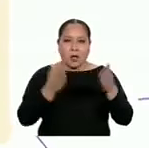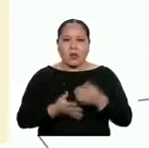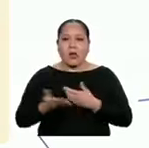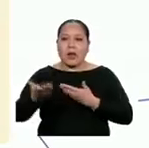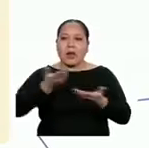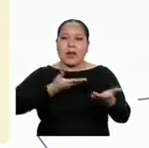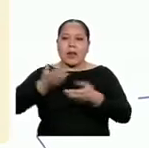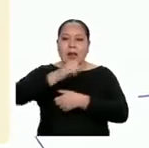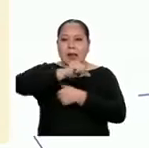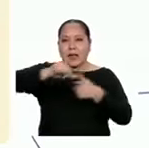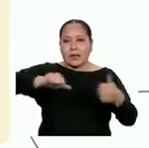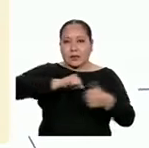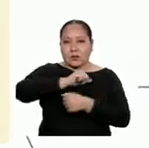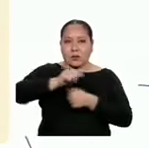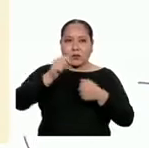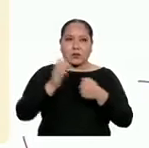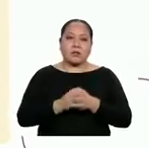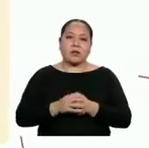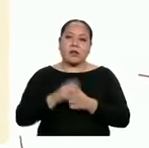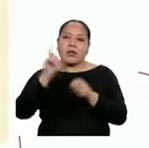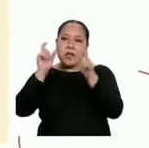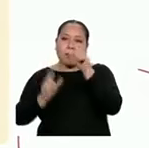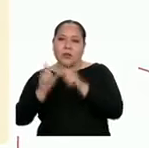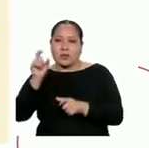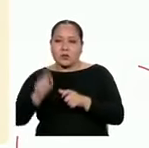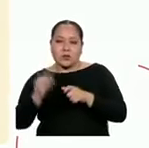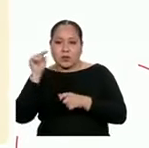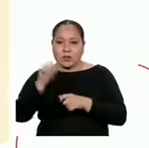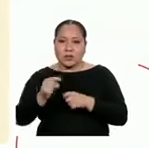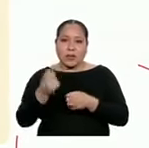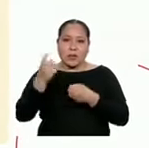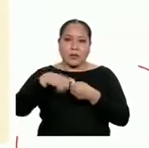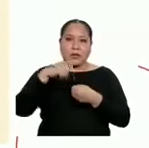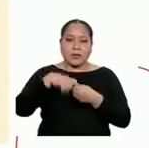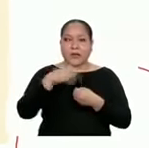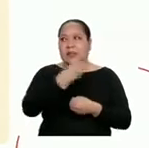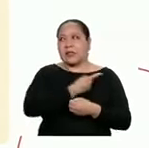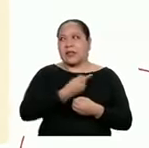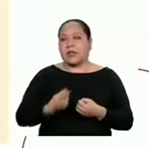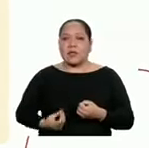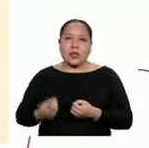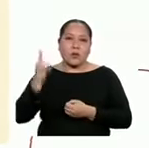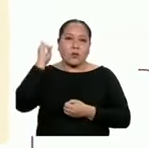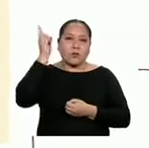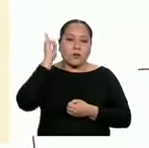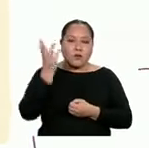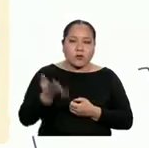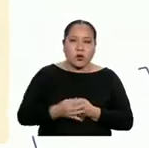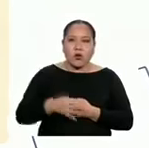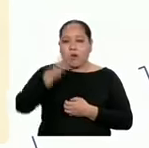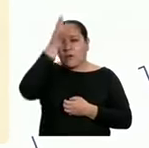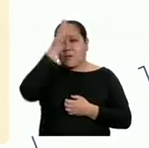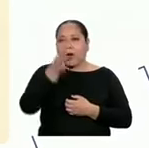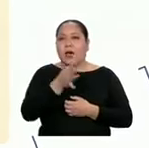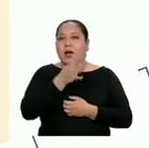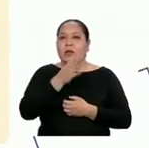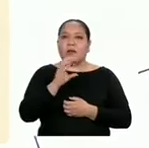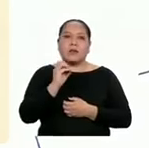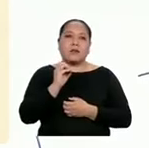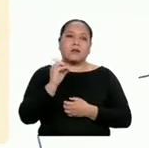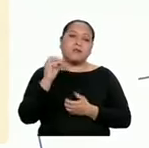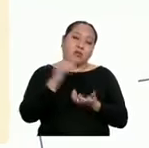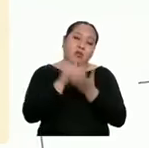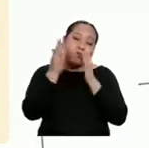establecen entre los actores de la comunidad educativa, directivos, docentes, padres de familia y